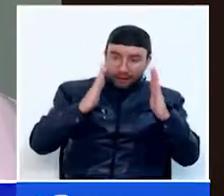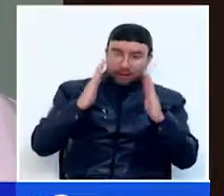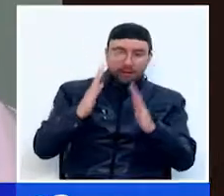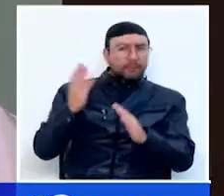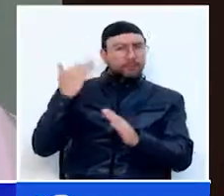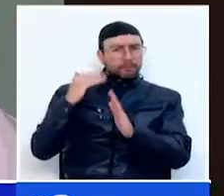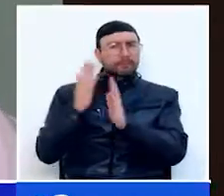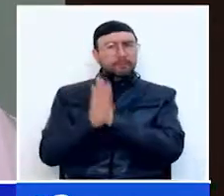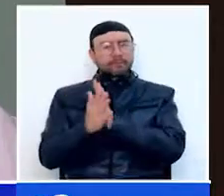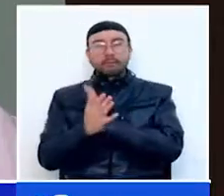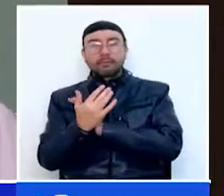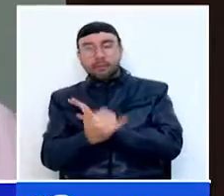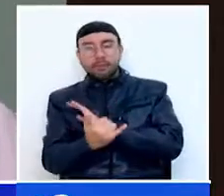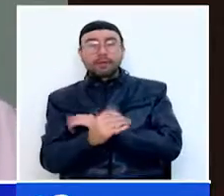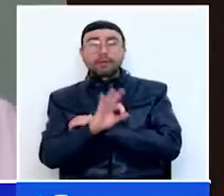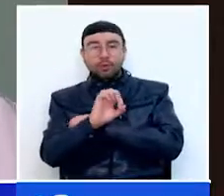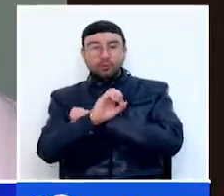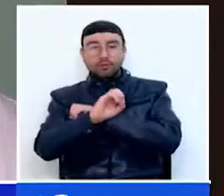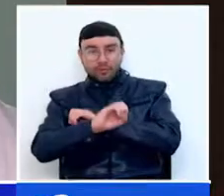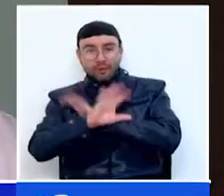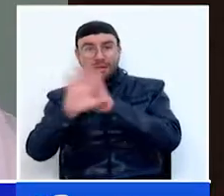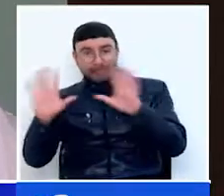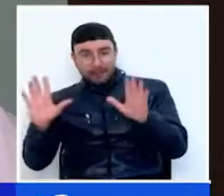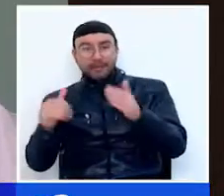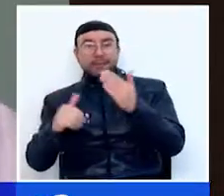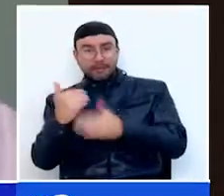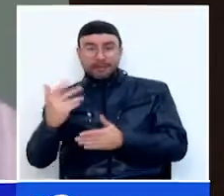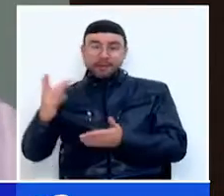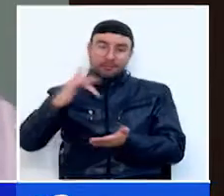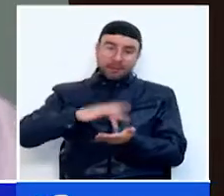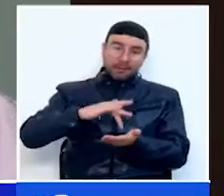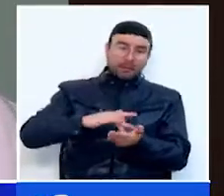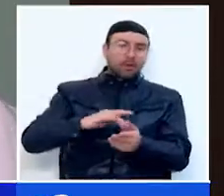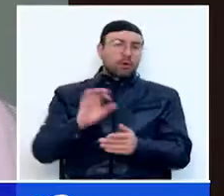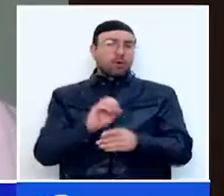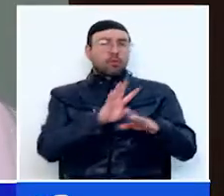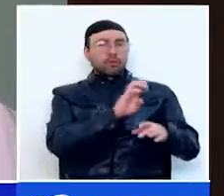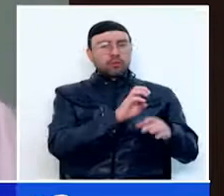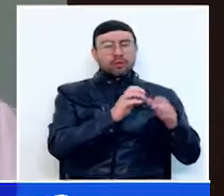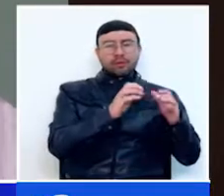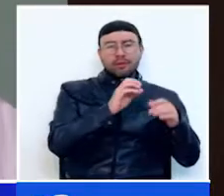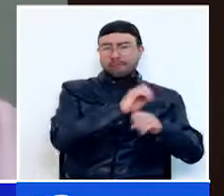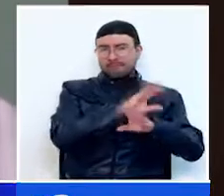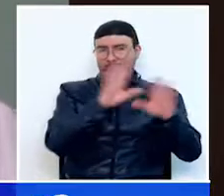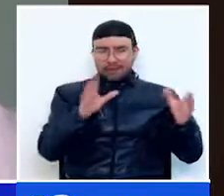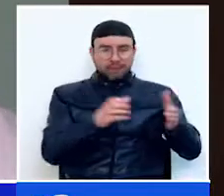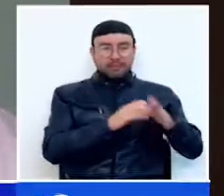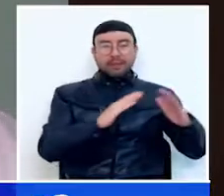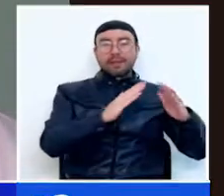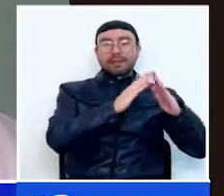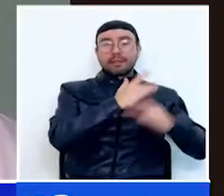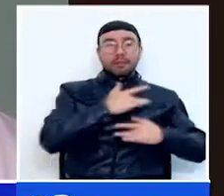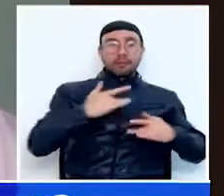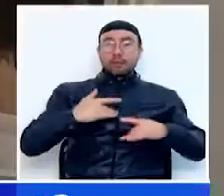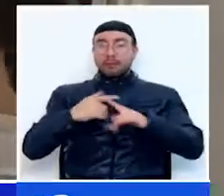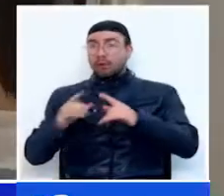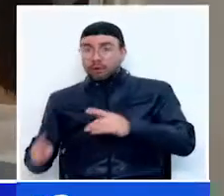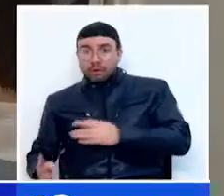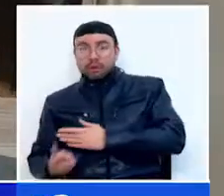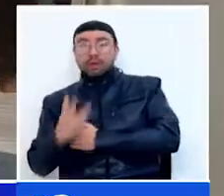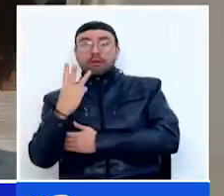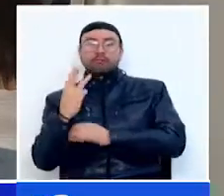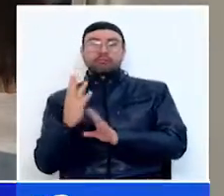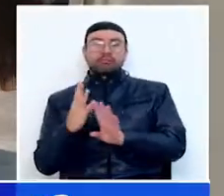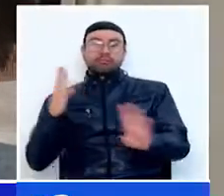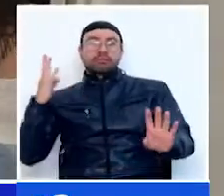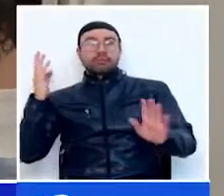es a partir de las 8 de la mañana aquí en la Unidad Intermedia del Sur y de las 9 en los centros de salud. Sin embargo, las personas vienen y se aglomeran desde las 3 de la mañana. El punto